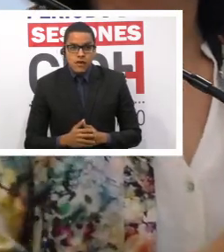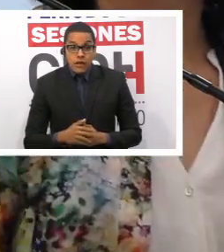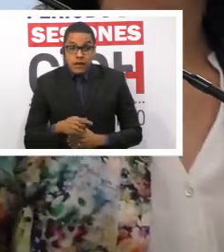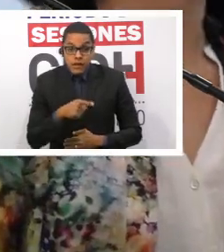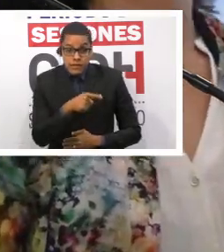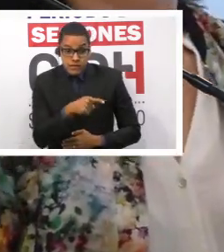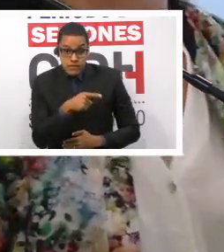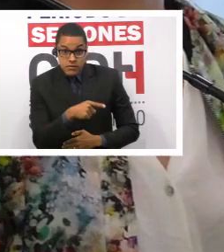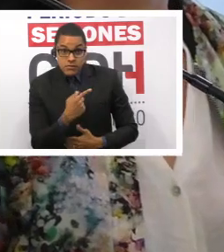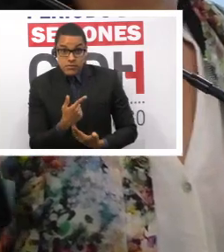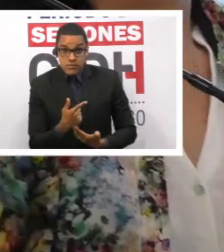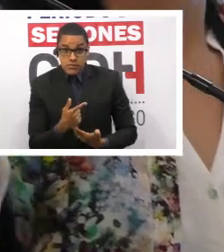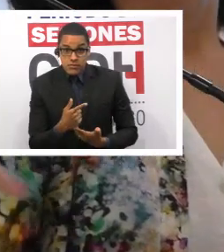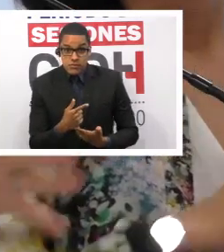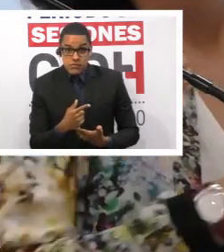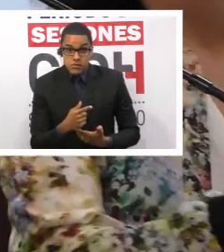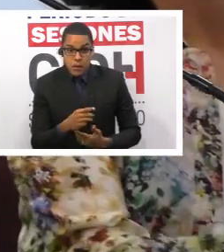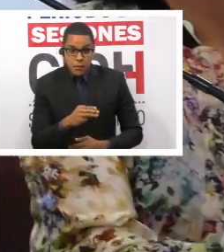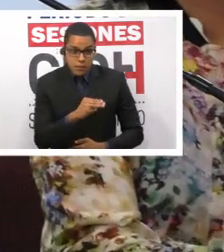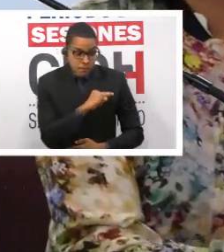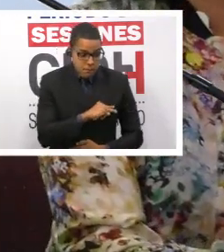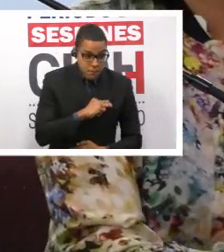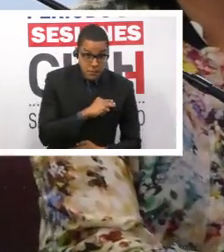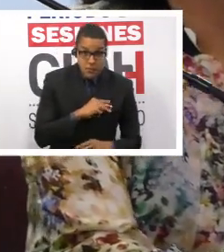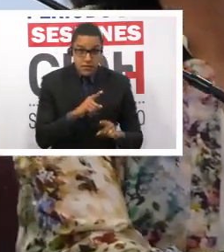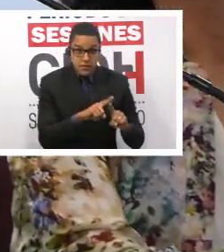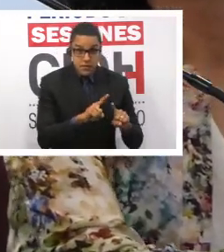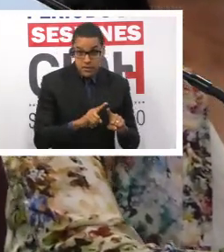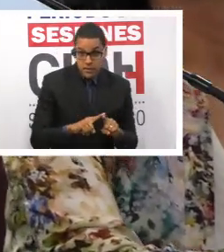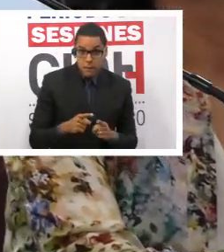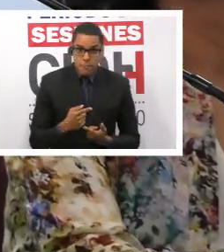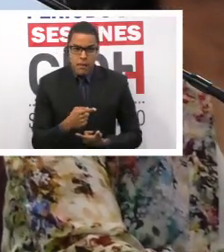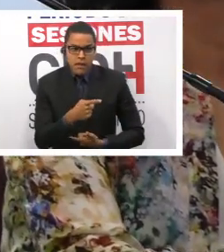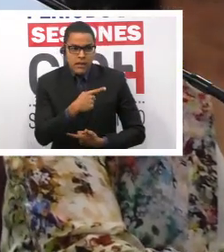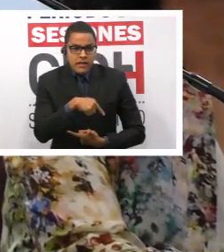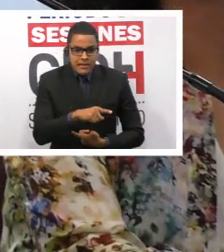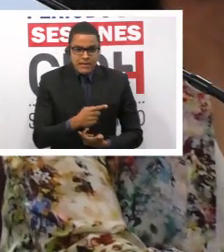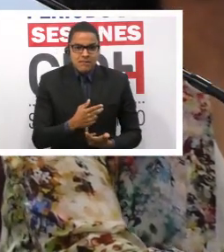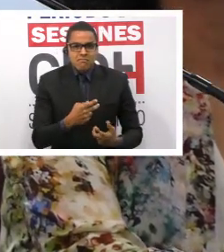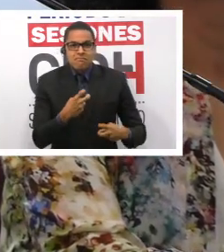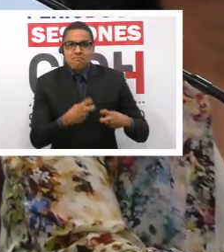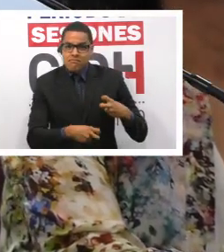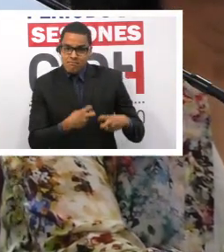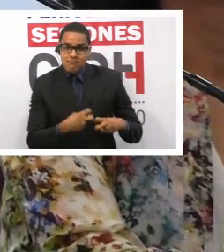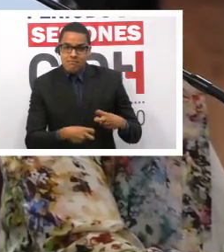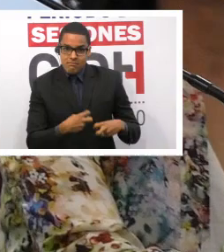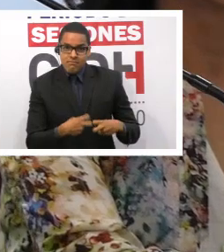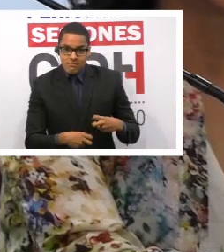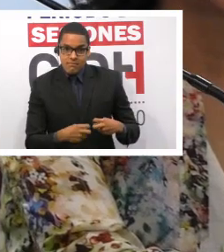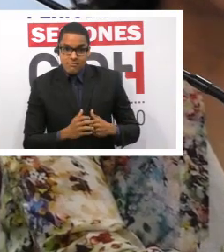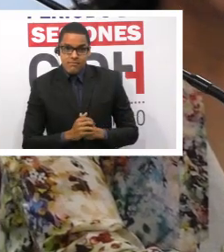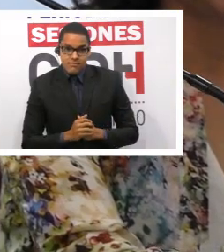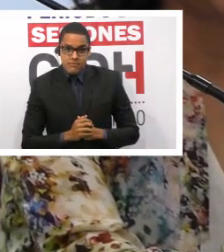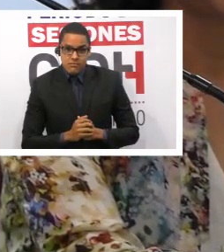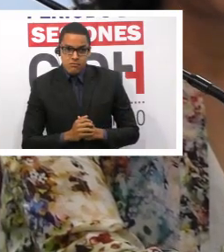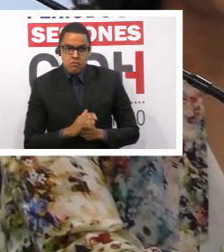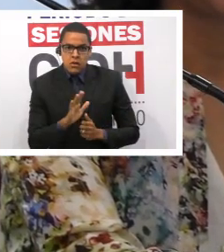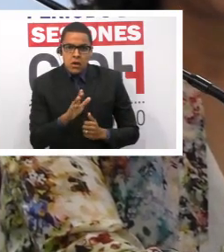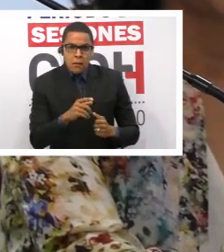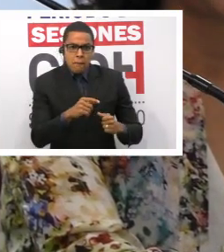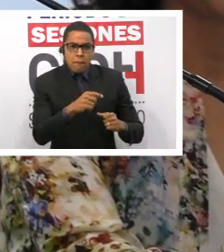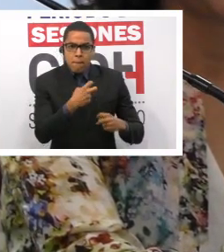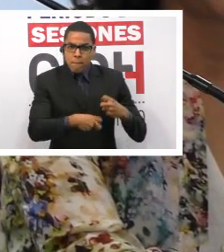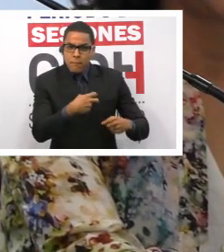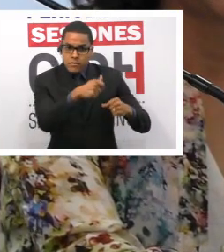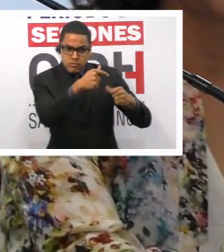donde ha reflexionado sobre numerosos principios constitucionales de nuestras constituciones de todo eso solo quisiera mencionar